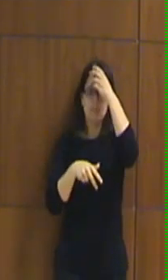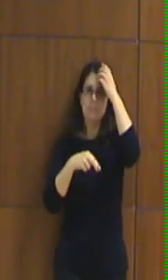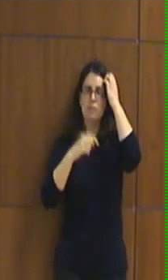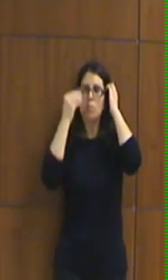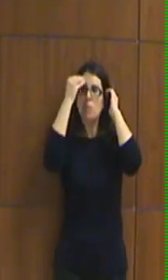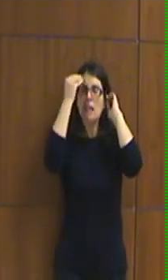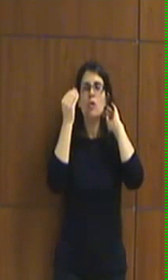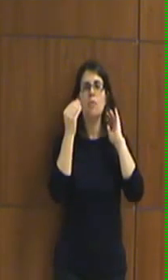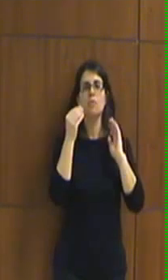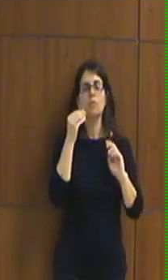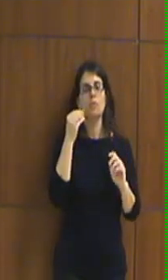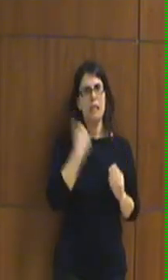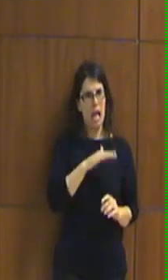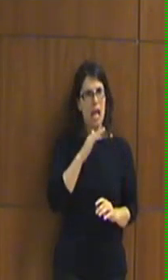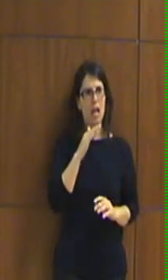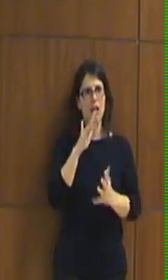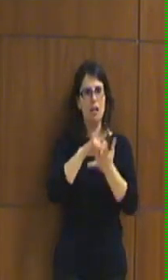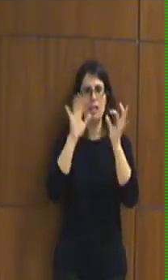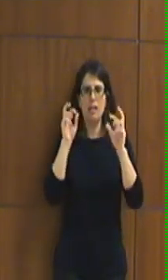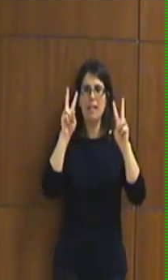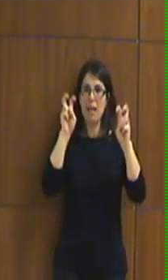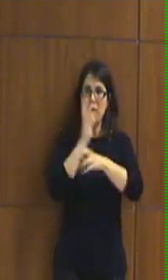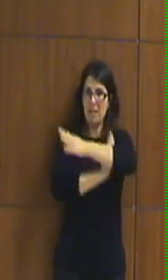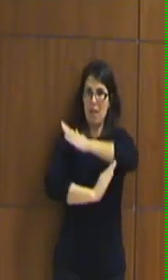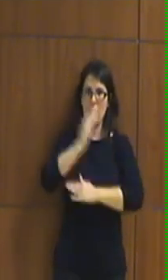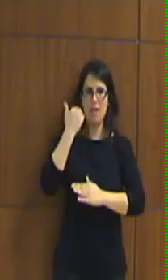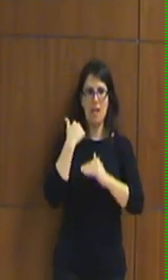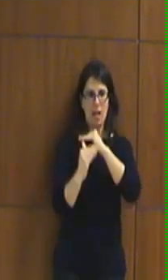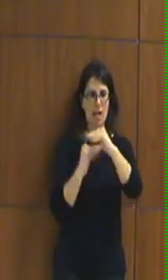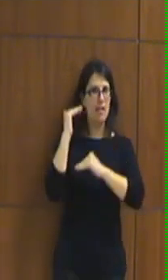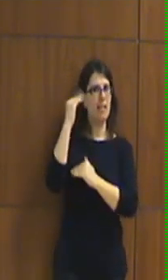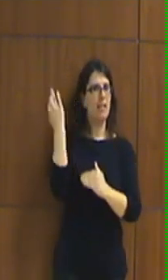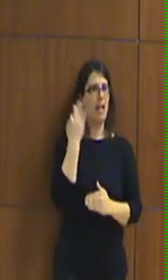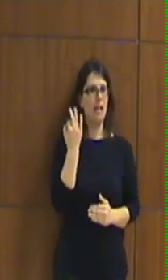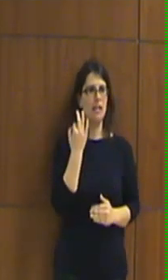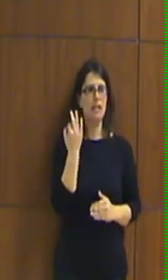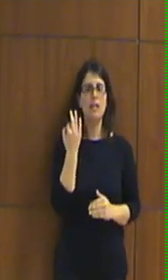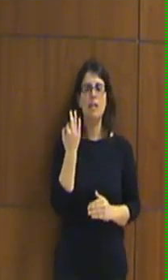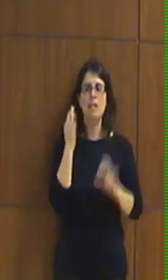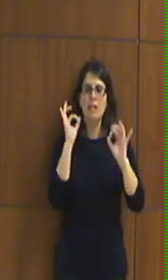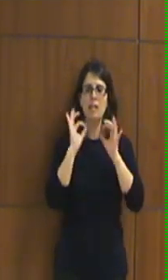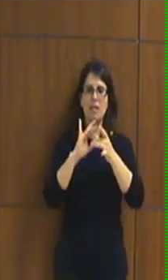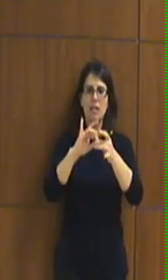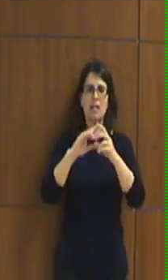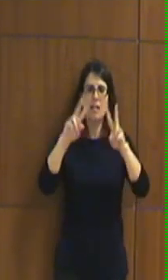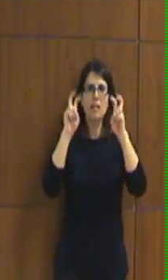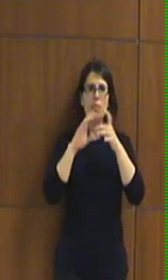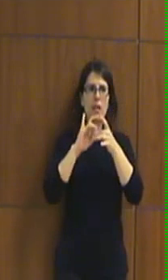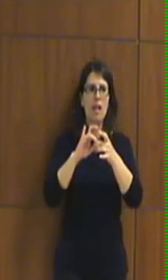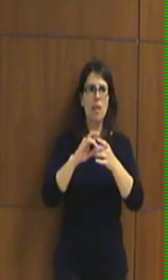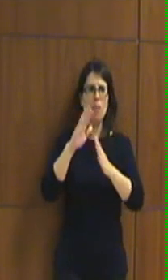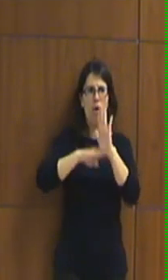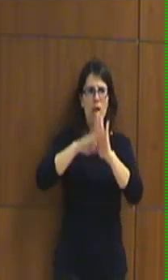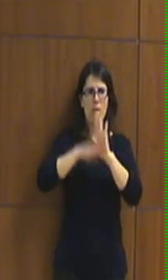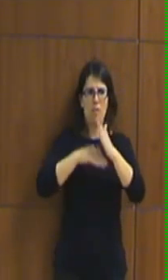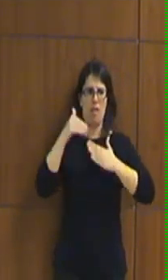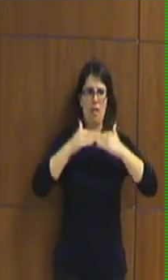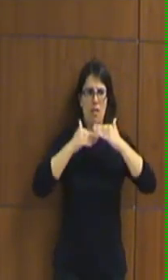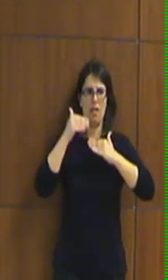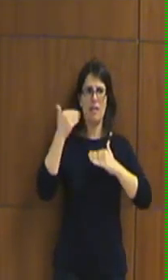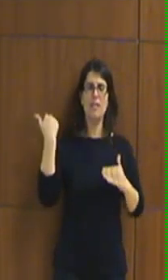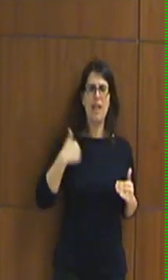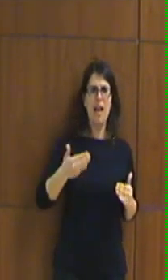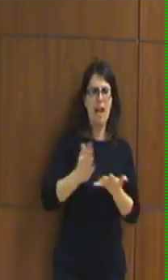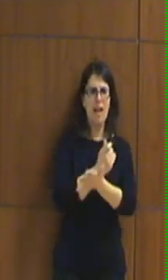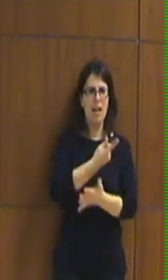hemos salvado con el tema de la discapacidad ha sido la discapacidad a nivel de entorno construido, ¿no? O sea, yo creo que ya todos estamos